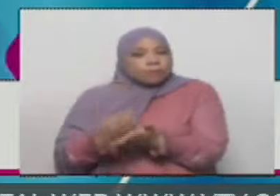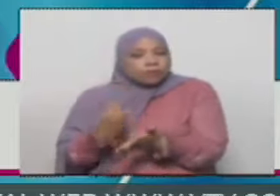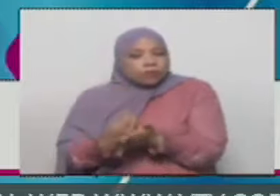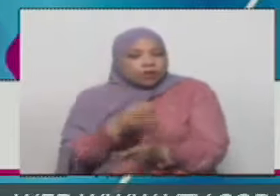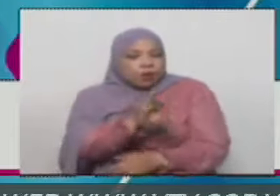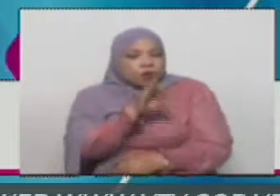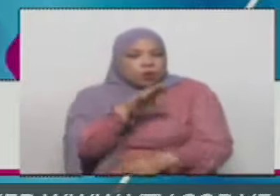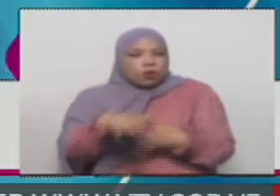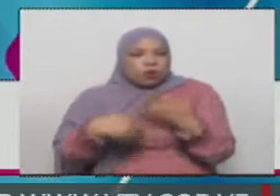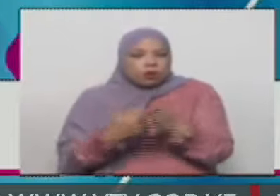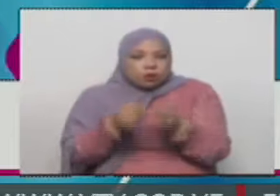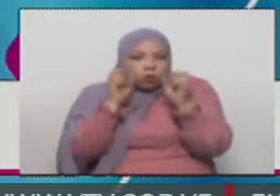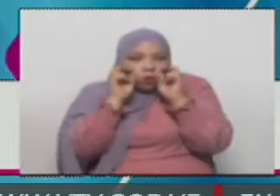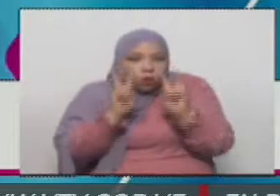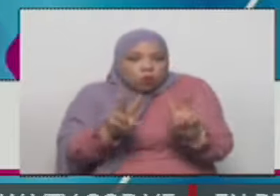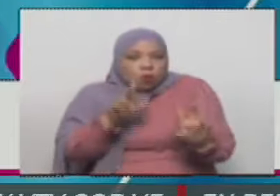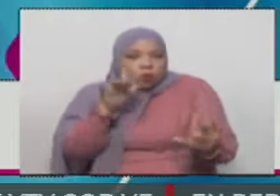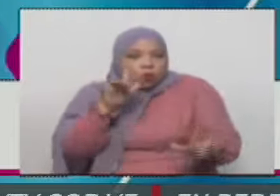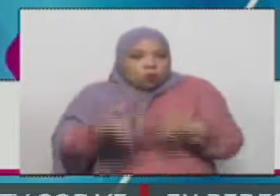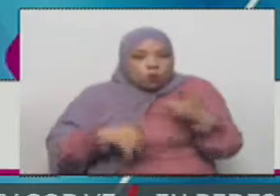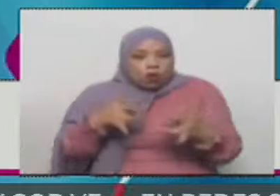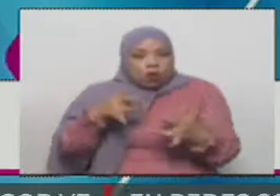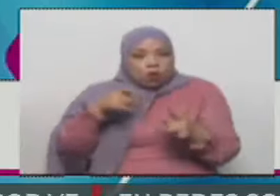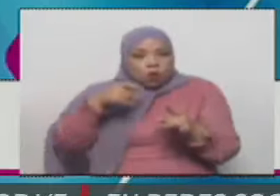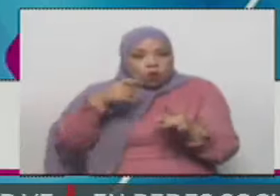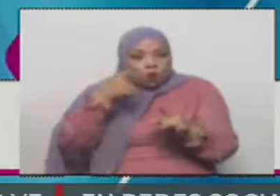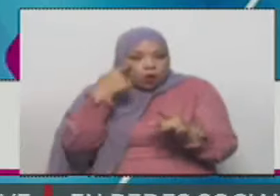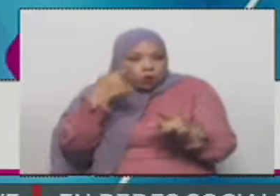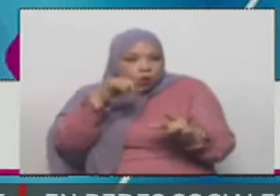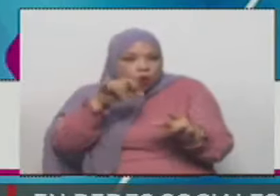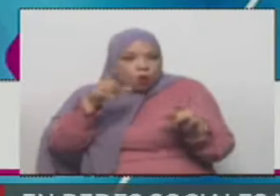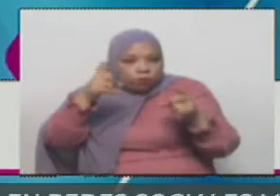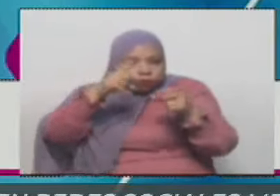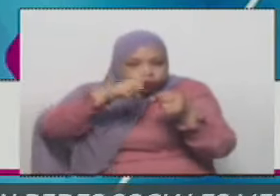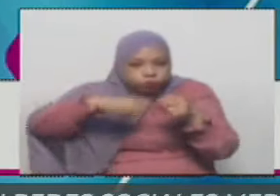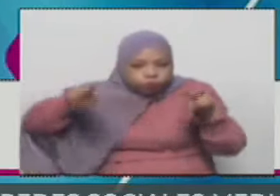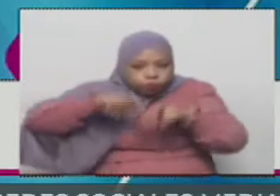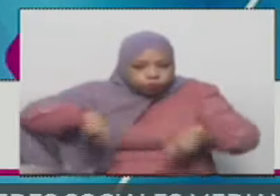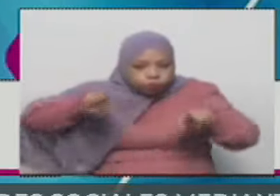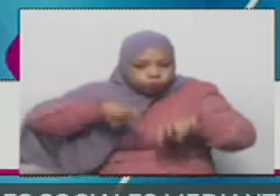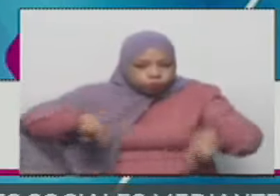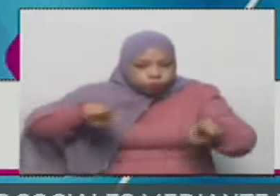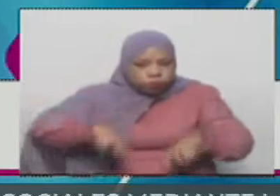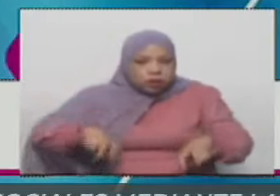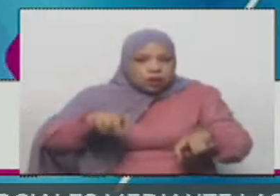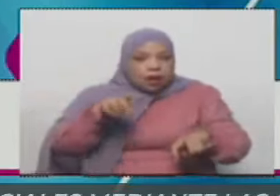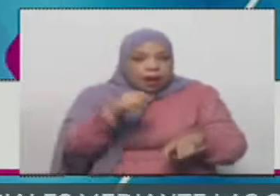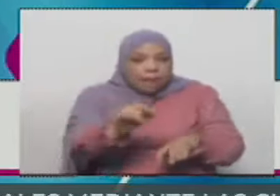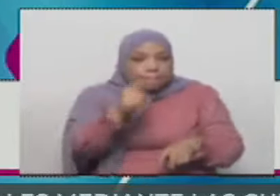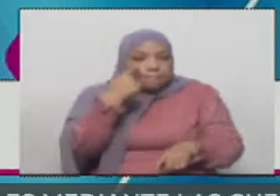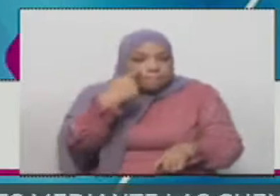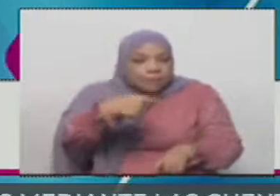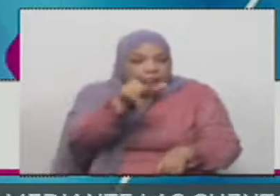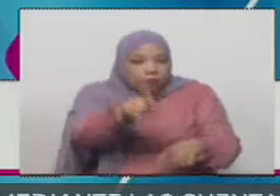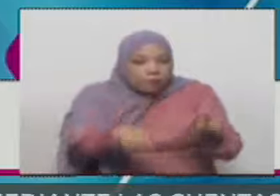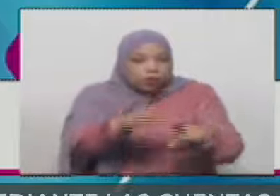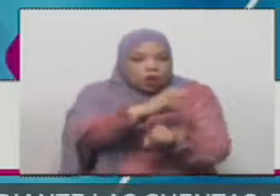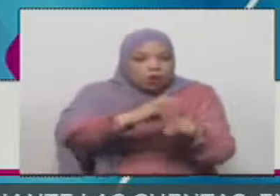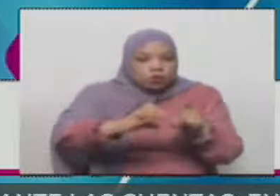la visión en el telescopio, se encuentra con unas particularidades que le dan a cada una de